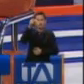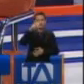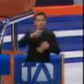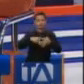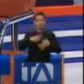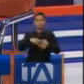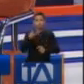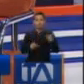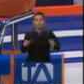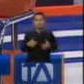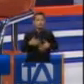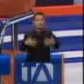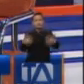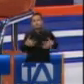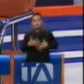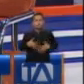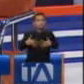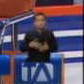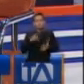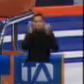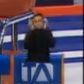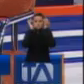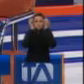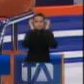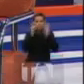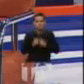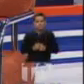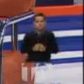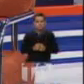hecho generó conmoción a los vecinos y familiares.